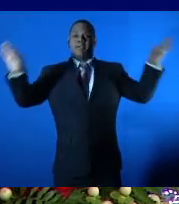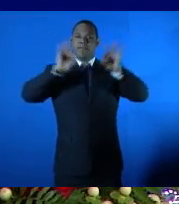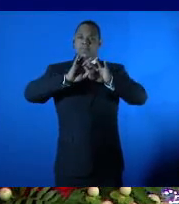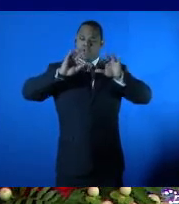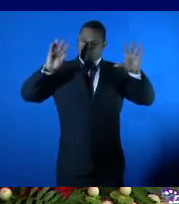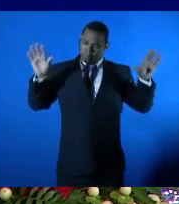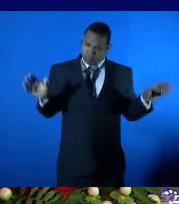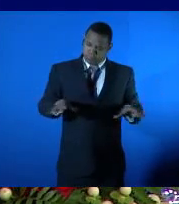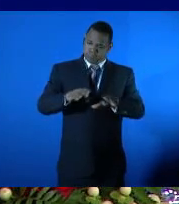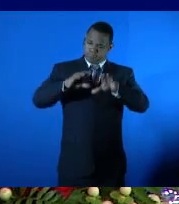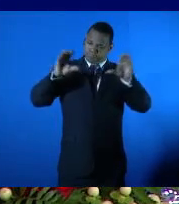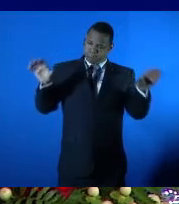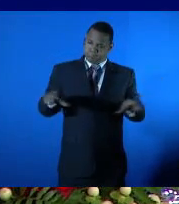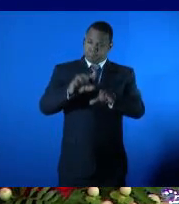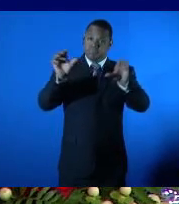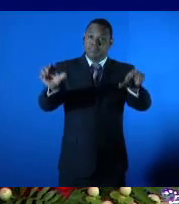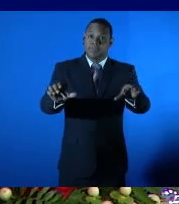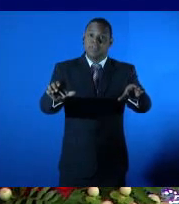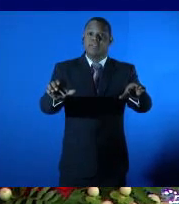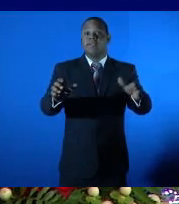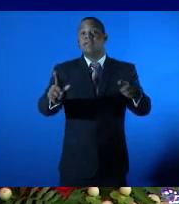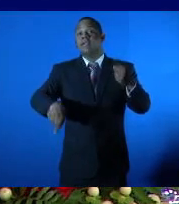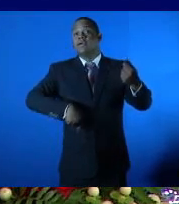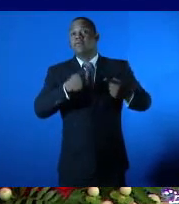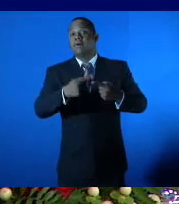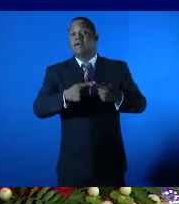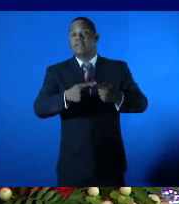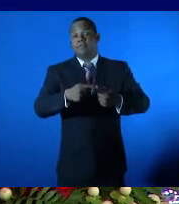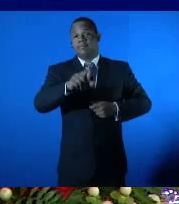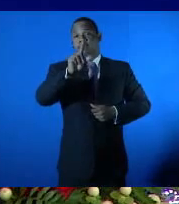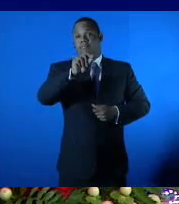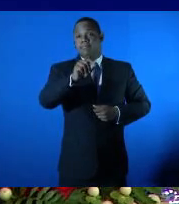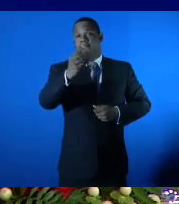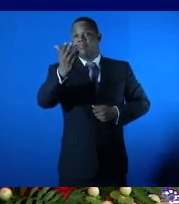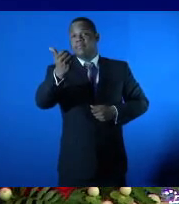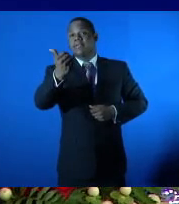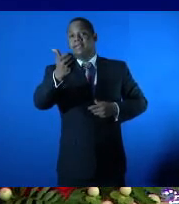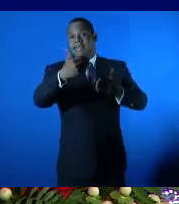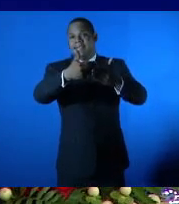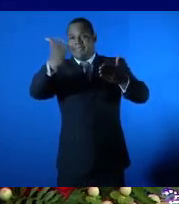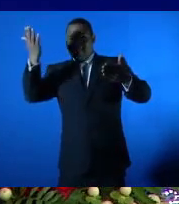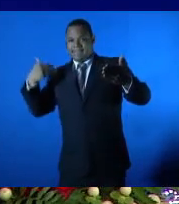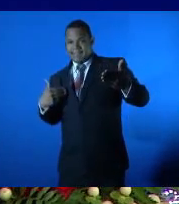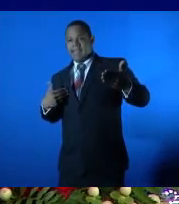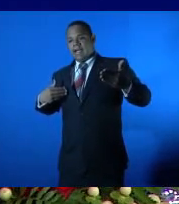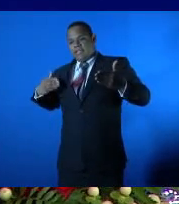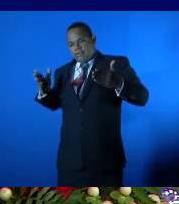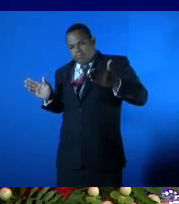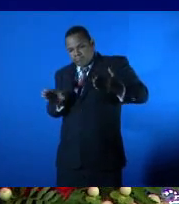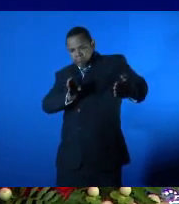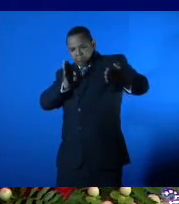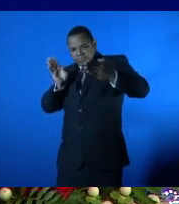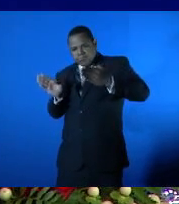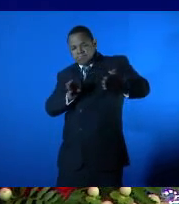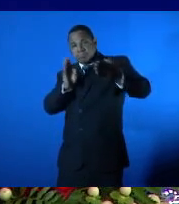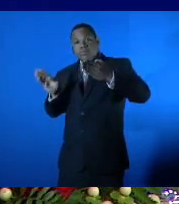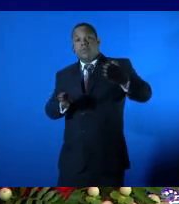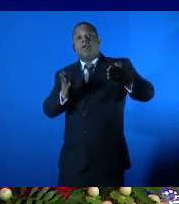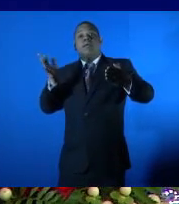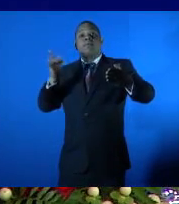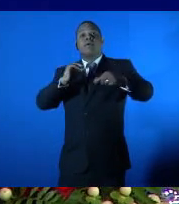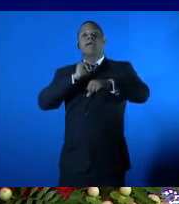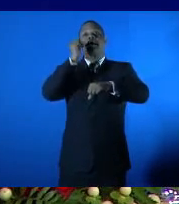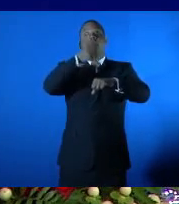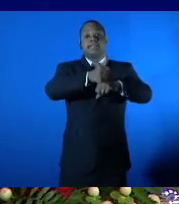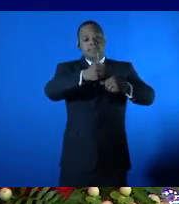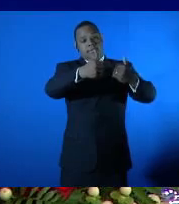esa agenda post-2015. Ese será el marco de los debates para todos los años venideros. Por eso pensamos que tiene que